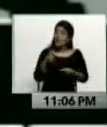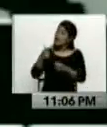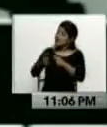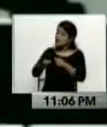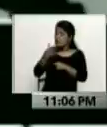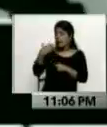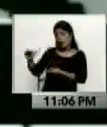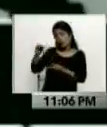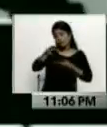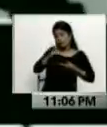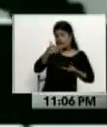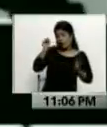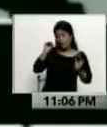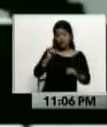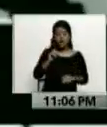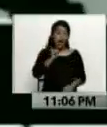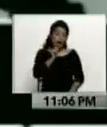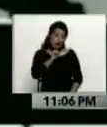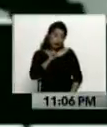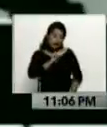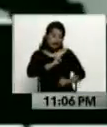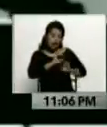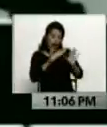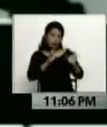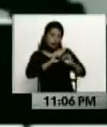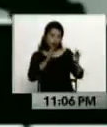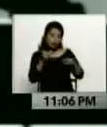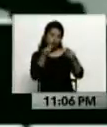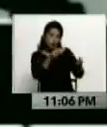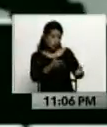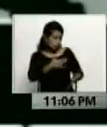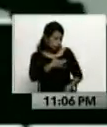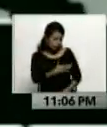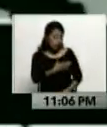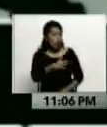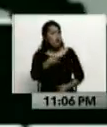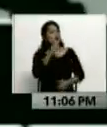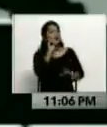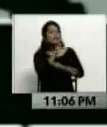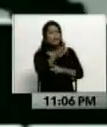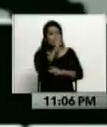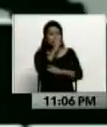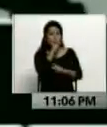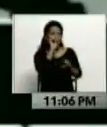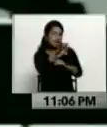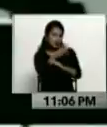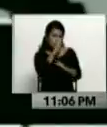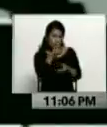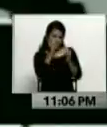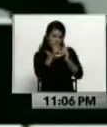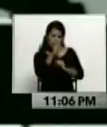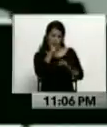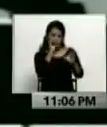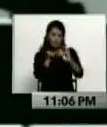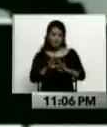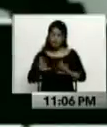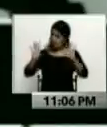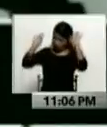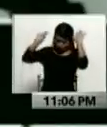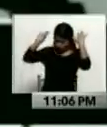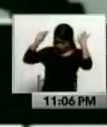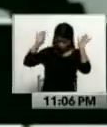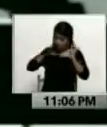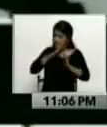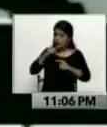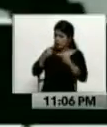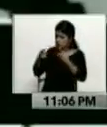no aj Bueno claro loal sería se pudiera eso depositar cuenta una cosa